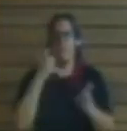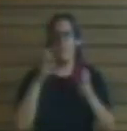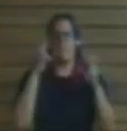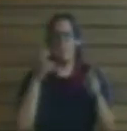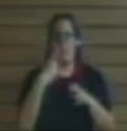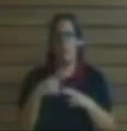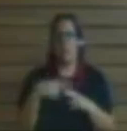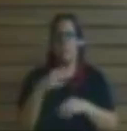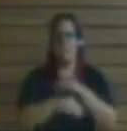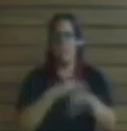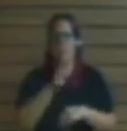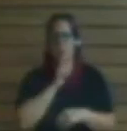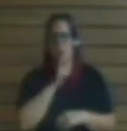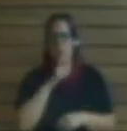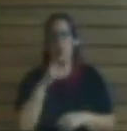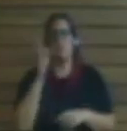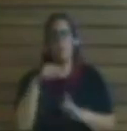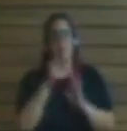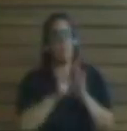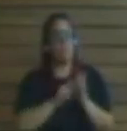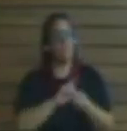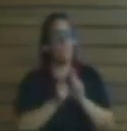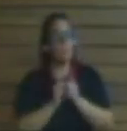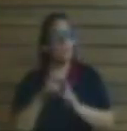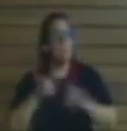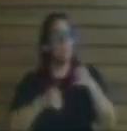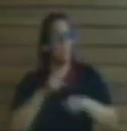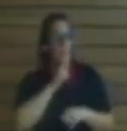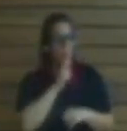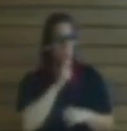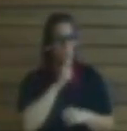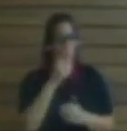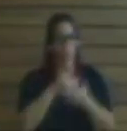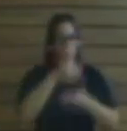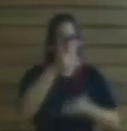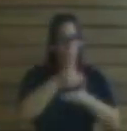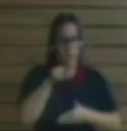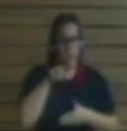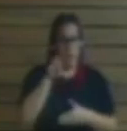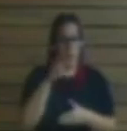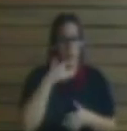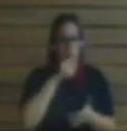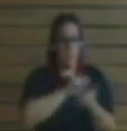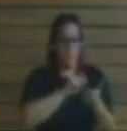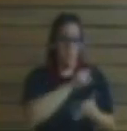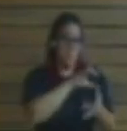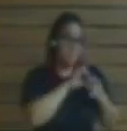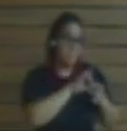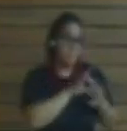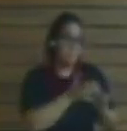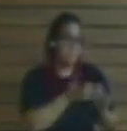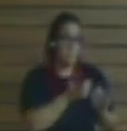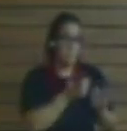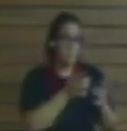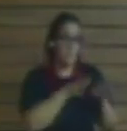se hace política, y de la manipulación de los datos. Es decir, un diario de esta comunidad, escrito, con el que usted, en fin, que